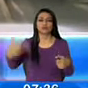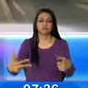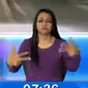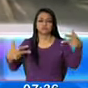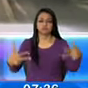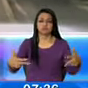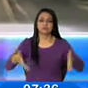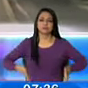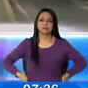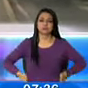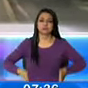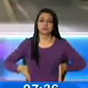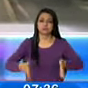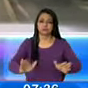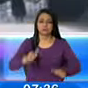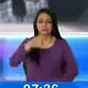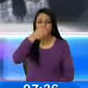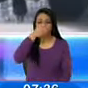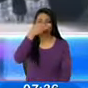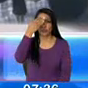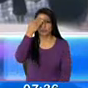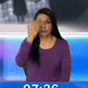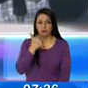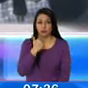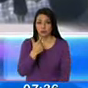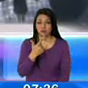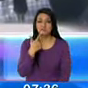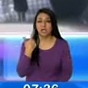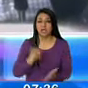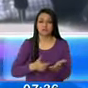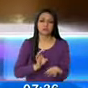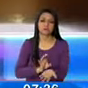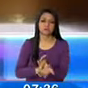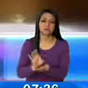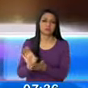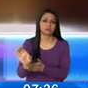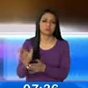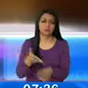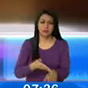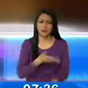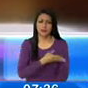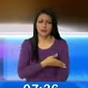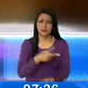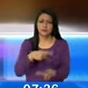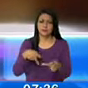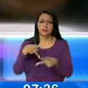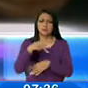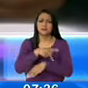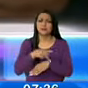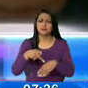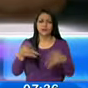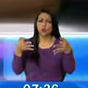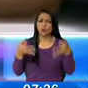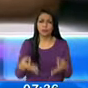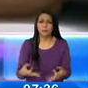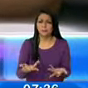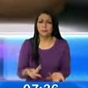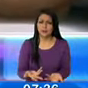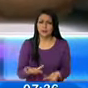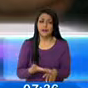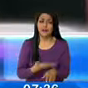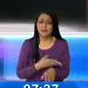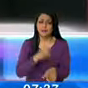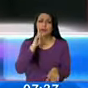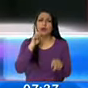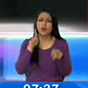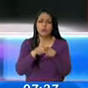la vía Aloha Santo Domingo. Dicen que la medida es una acción de rechazo luego de que la prefectura de Pichincha no habría dado efecto, aparte del